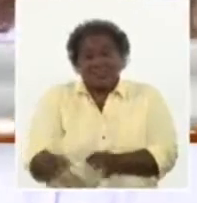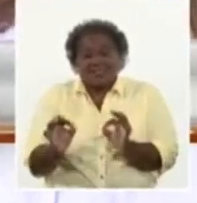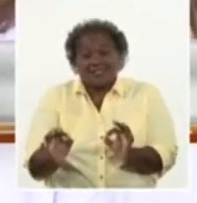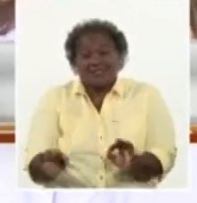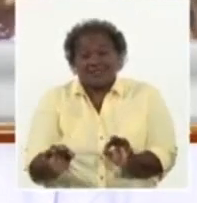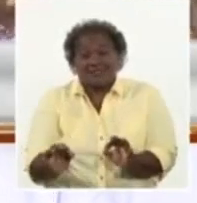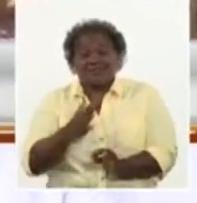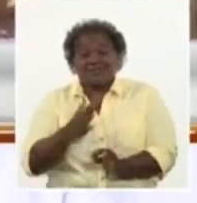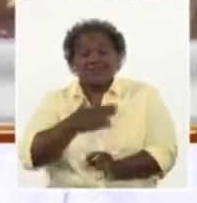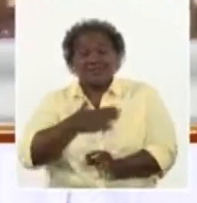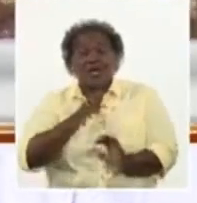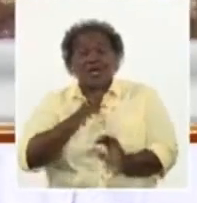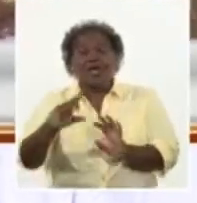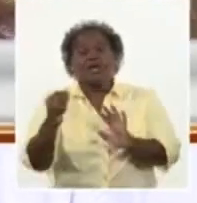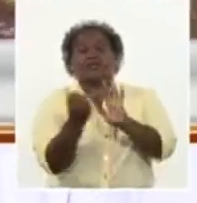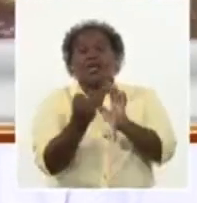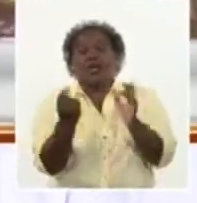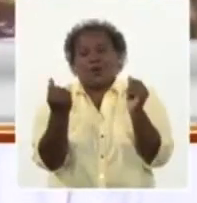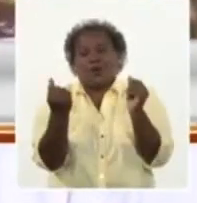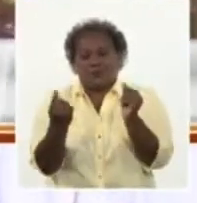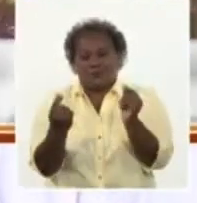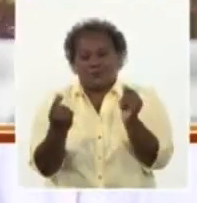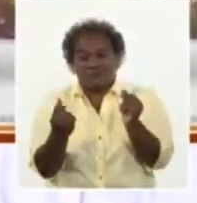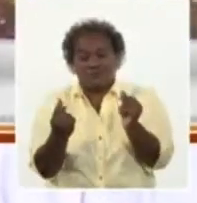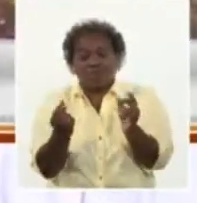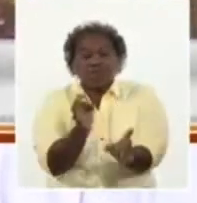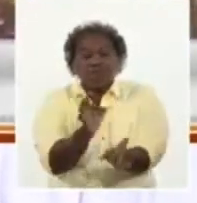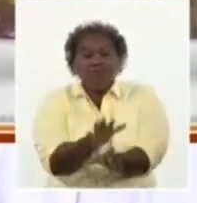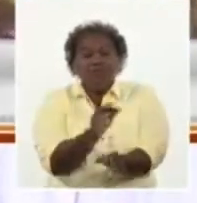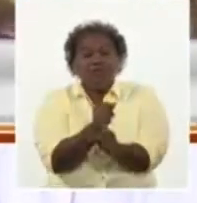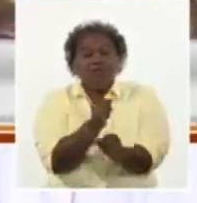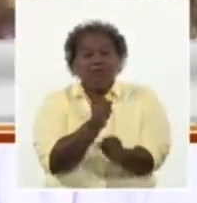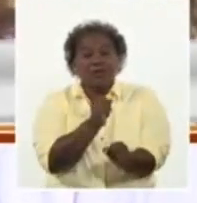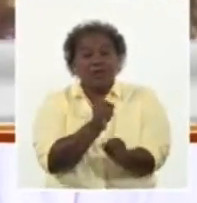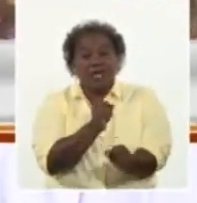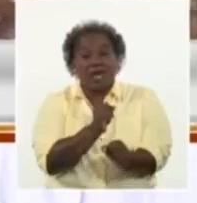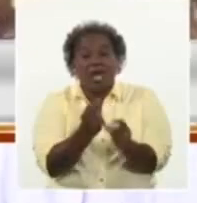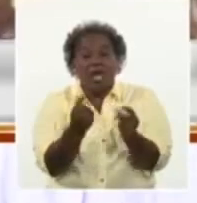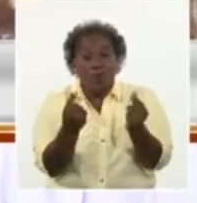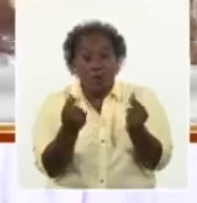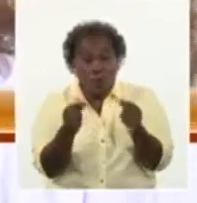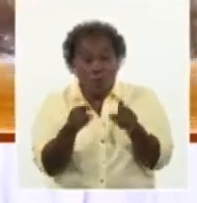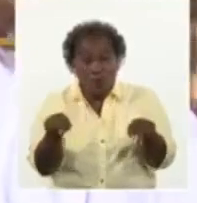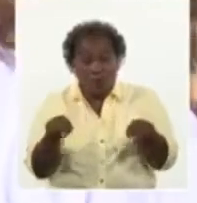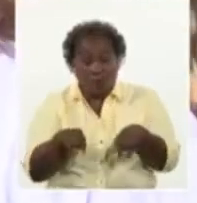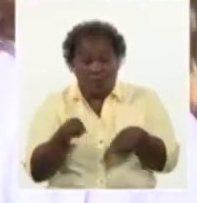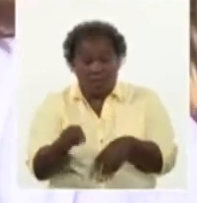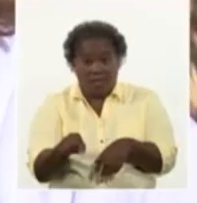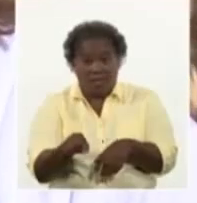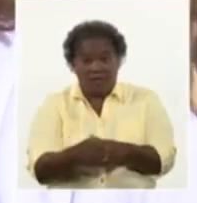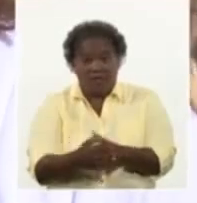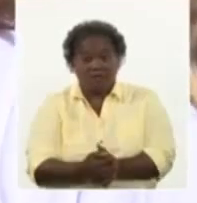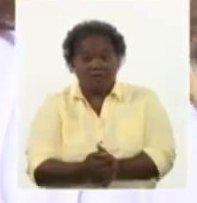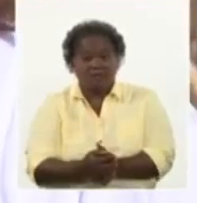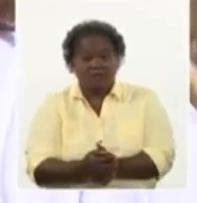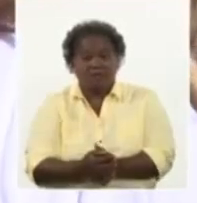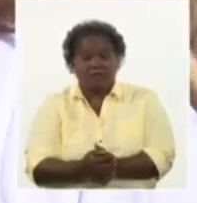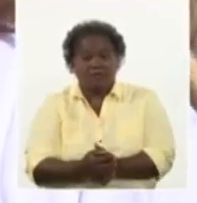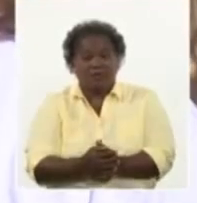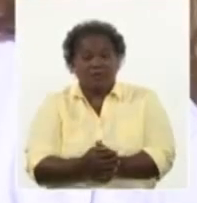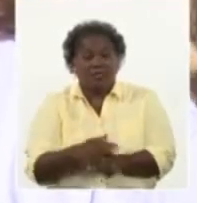soy licenciada en economía. Comienzo trabajando como económica en el área de la economía, pero bueno,